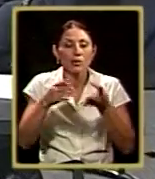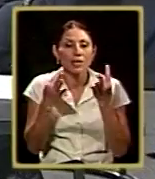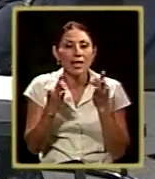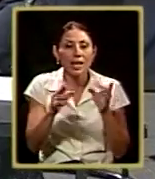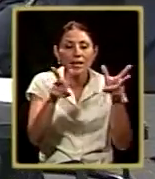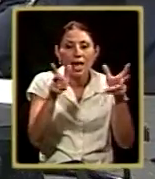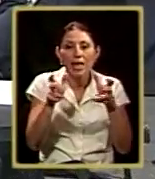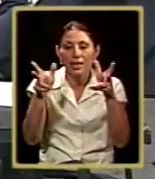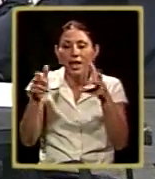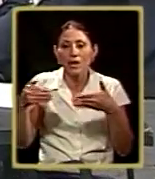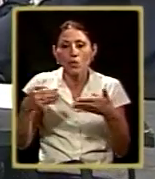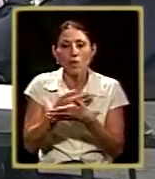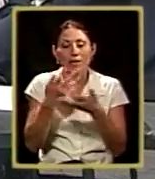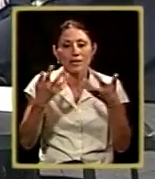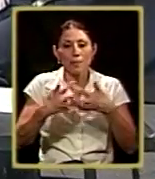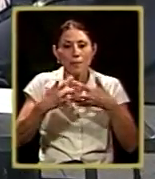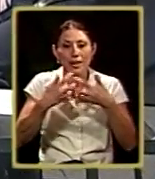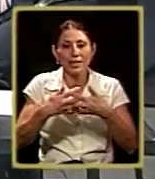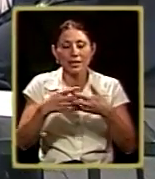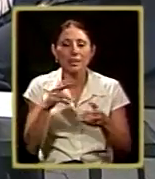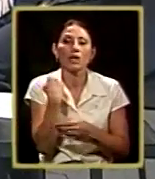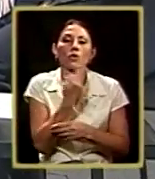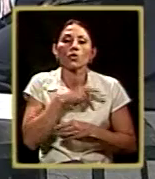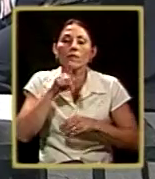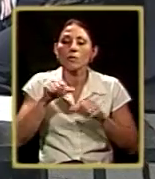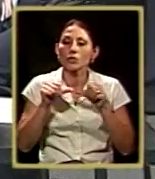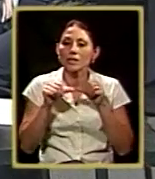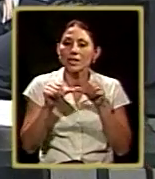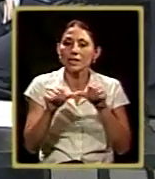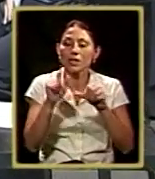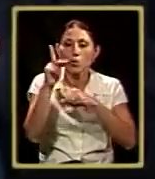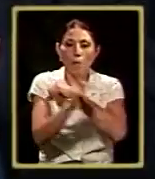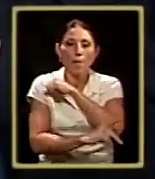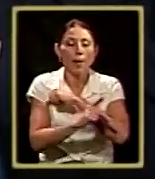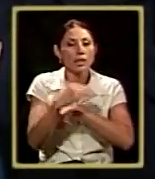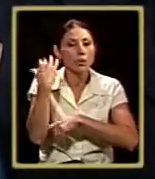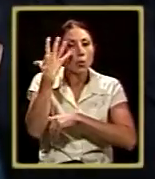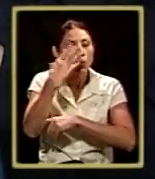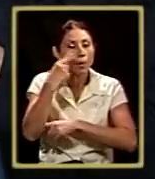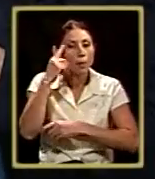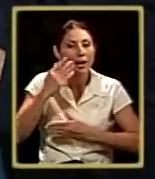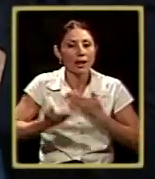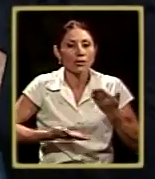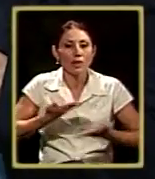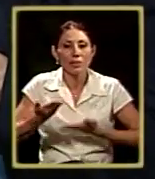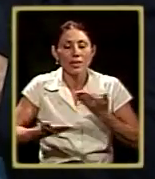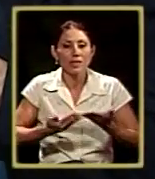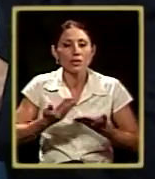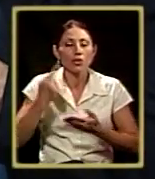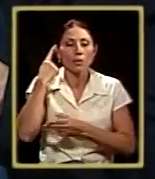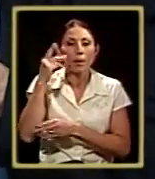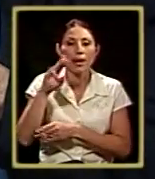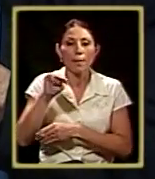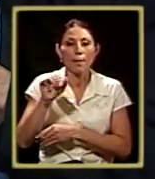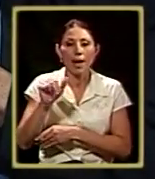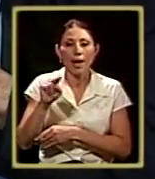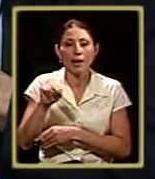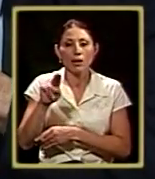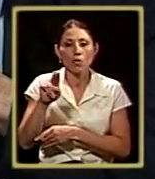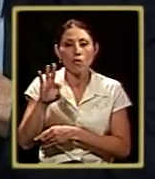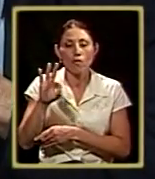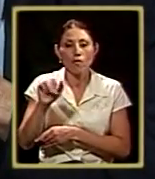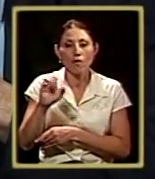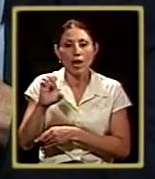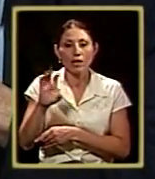nuevas empresas, tenemos que seguir siendo un país atractivo para los servicios, para la manufactura, porque una